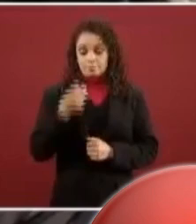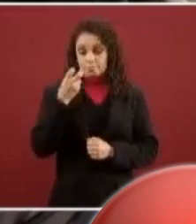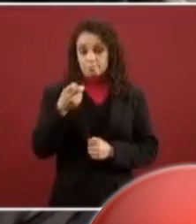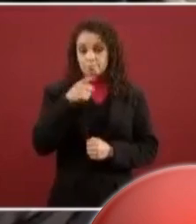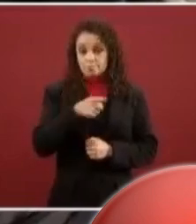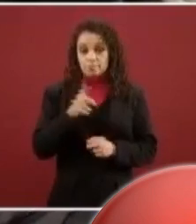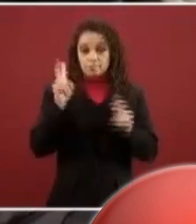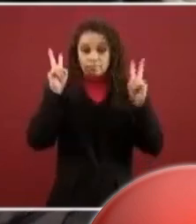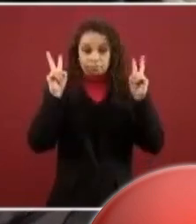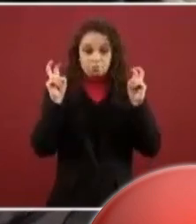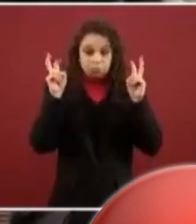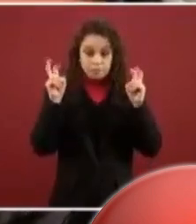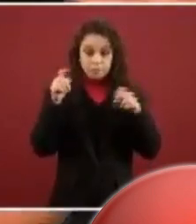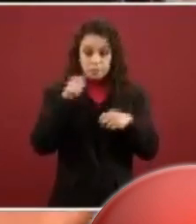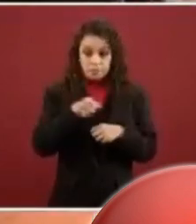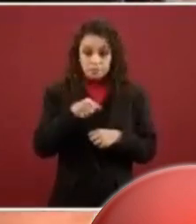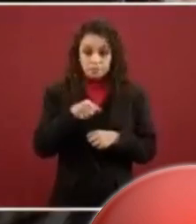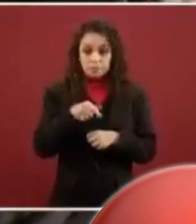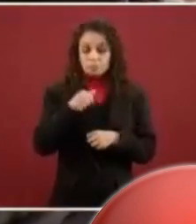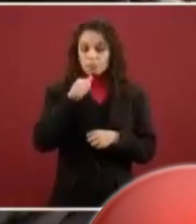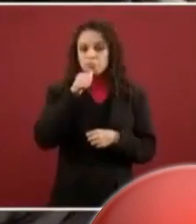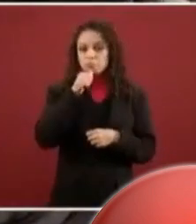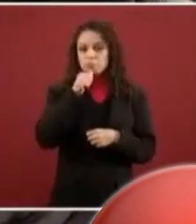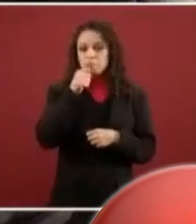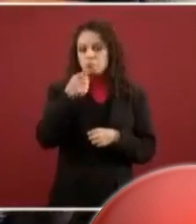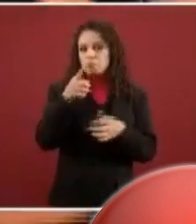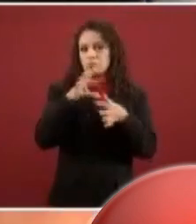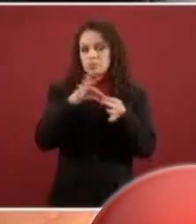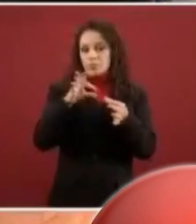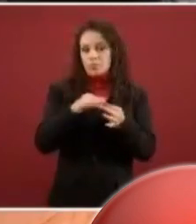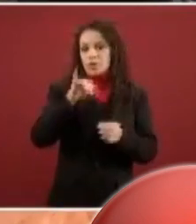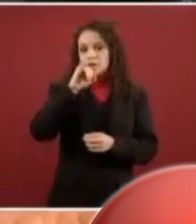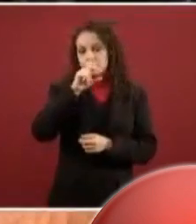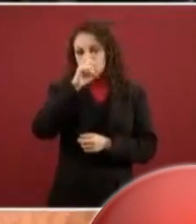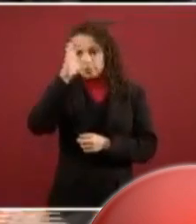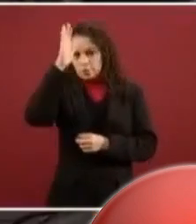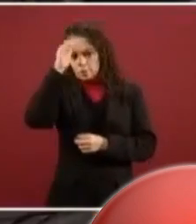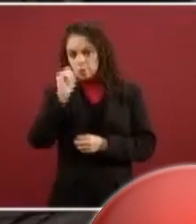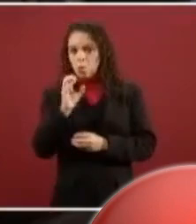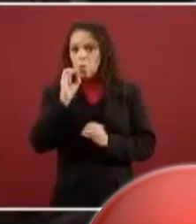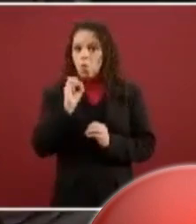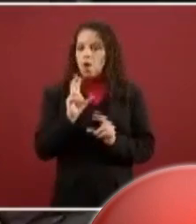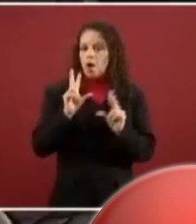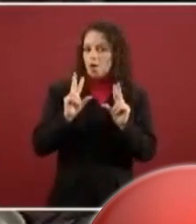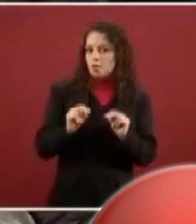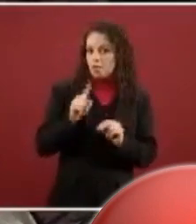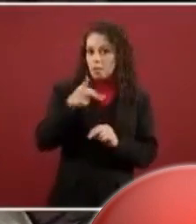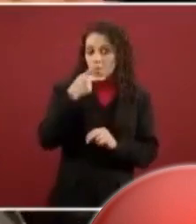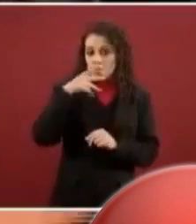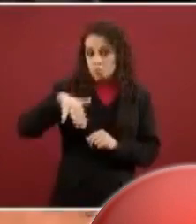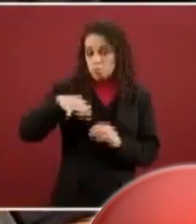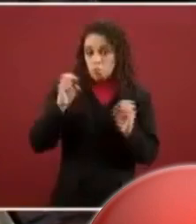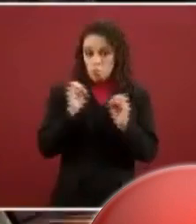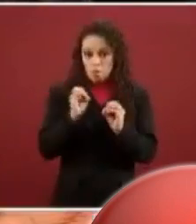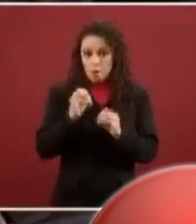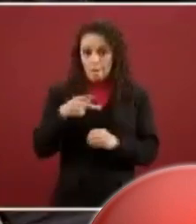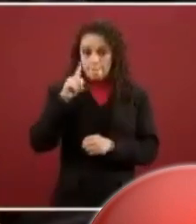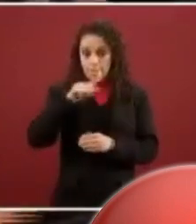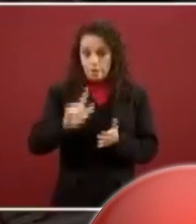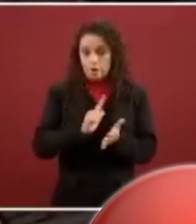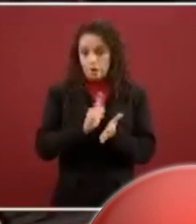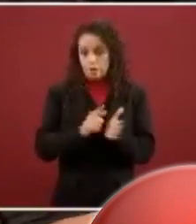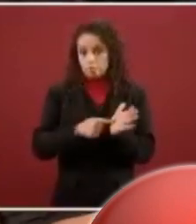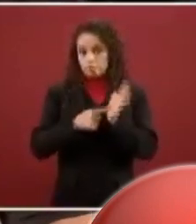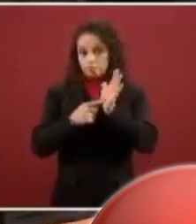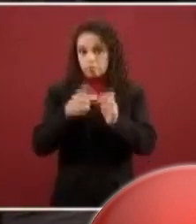usted no se ha pronunciado a favor ni en contra. Sin embargo, la ley de amnistía implícitamente, afortunadamente,